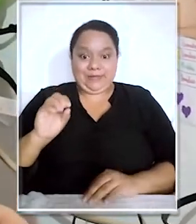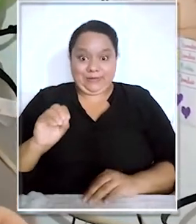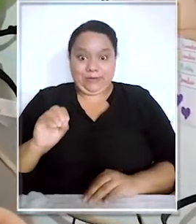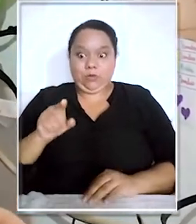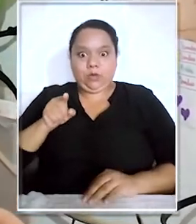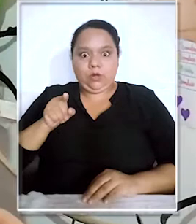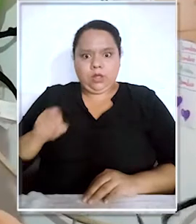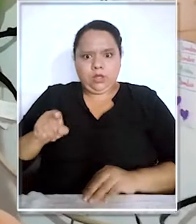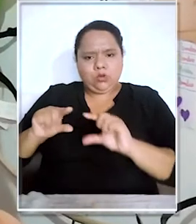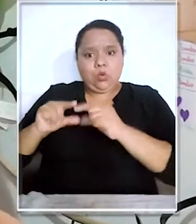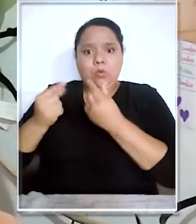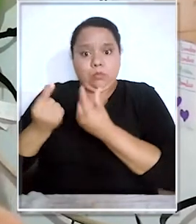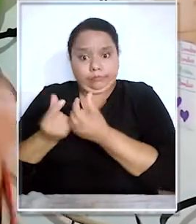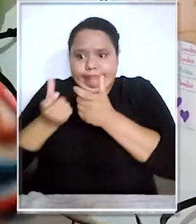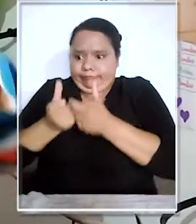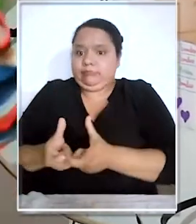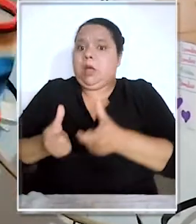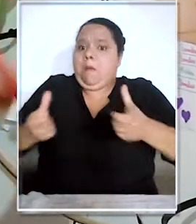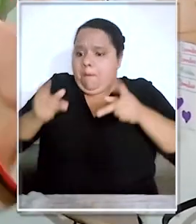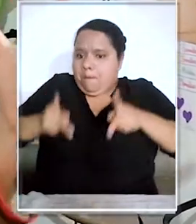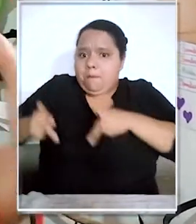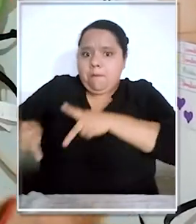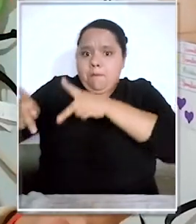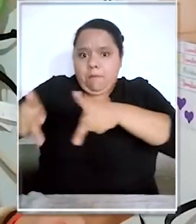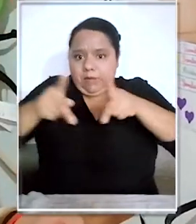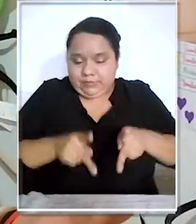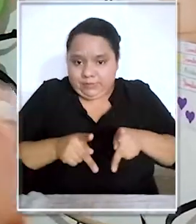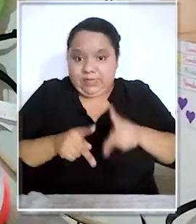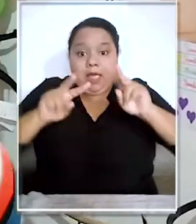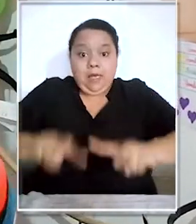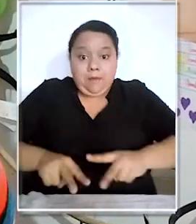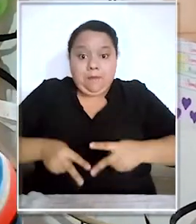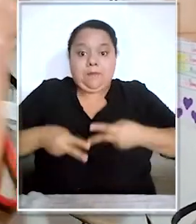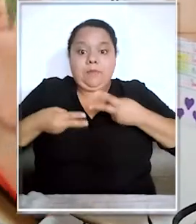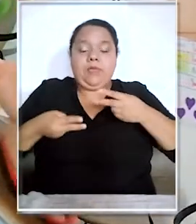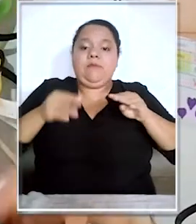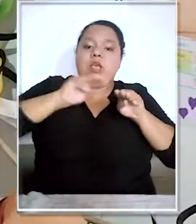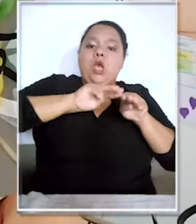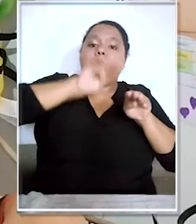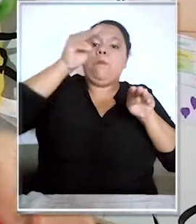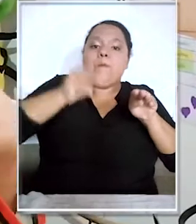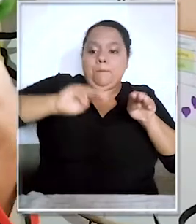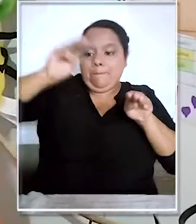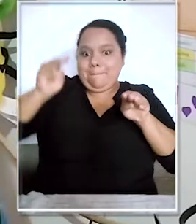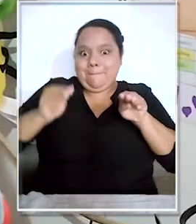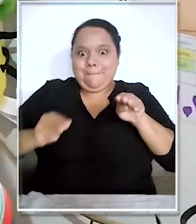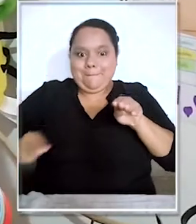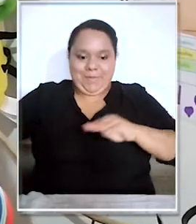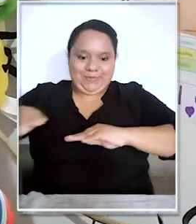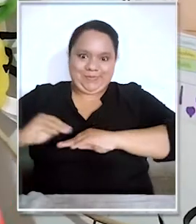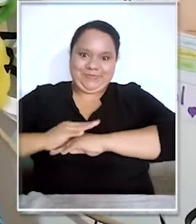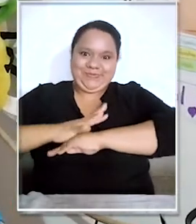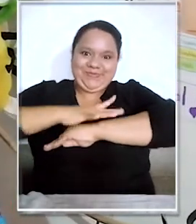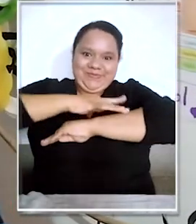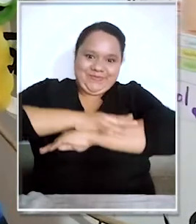tiene mayor población en Honduras. Se encuentran en la zona oriental y también viven en montañas y entre